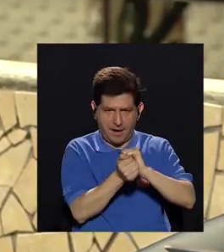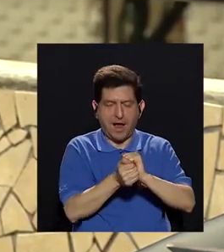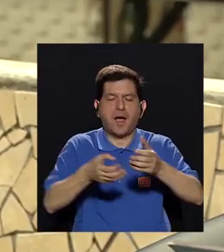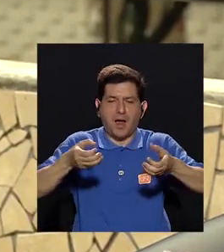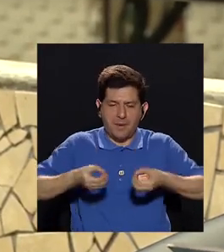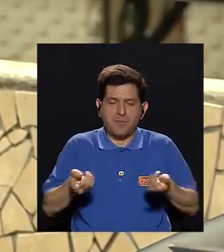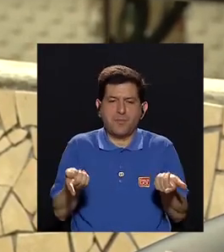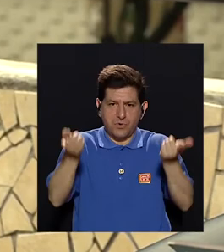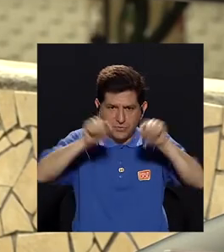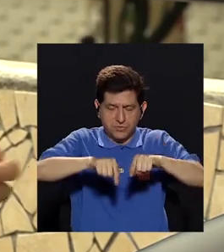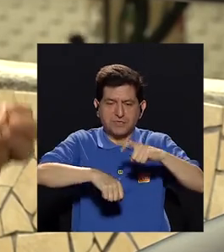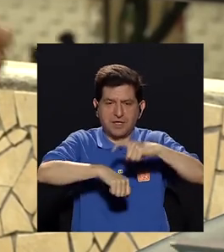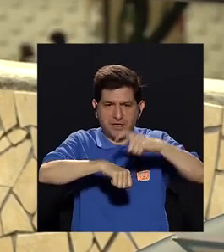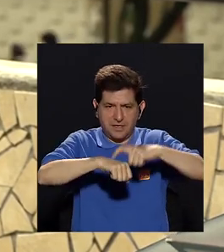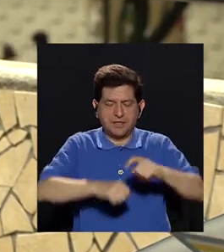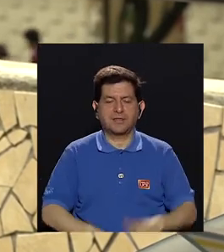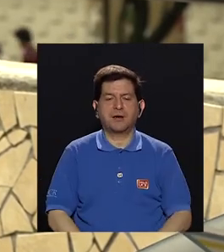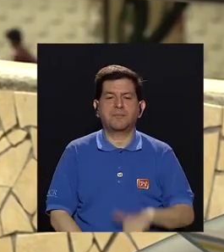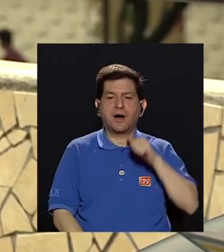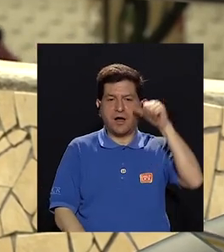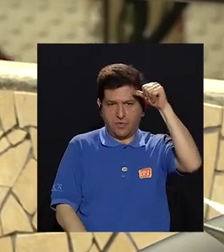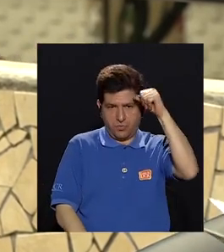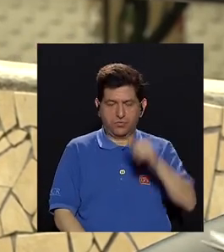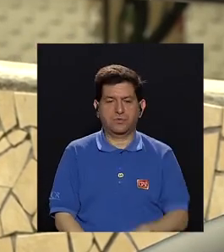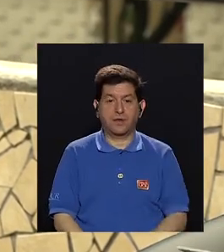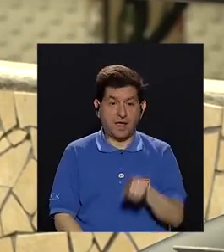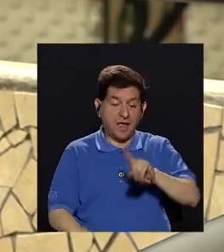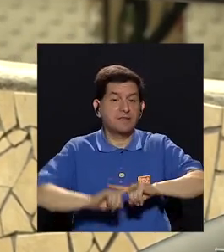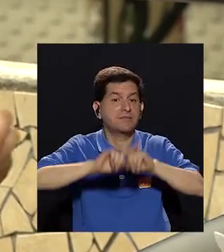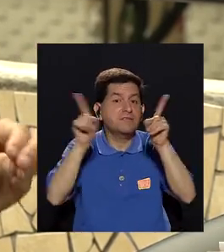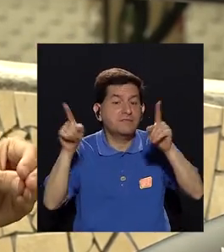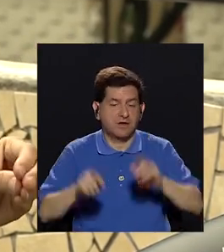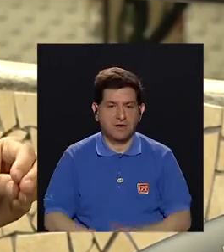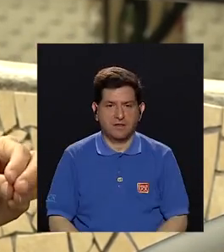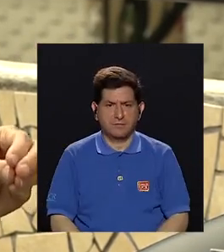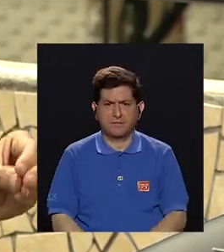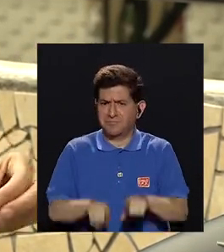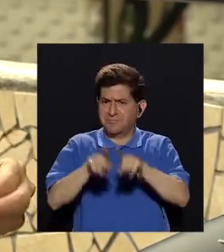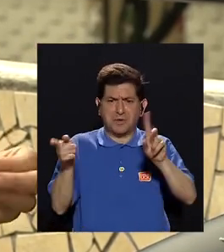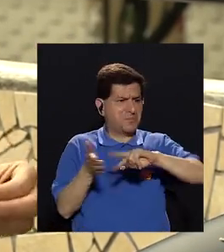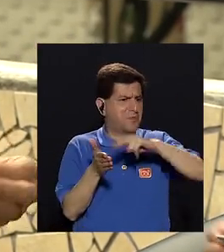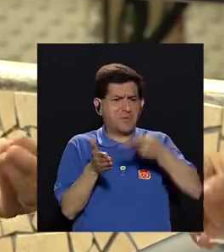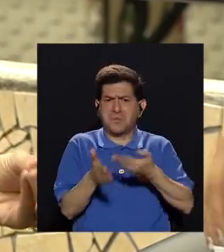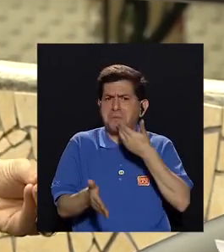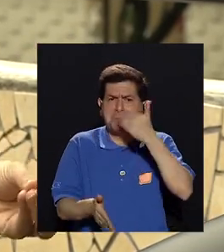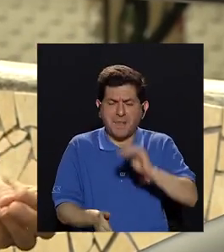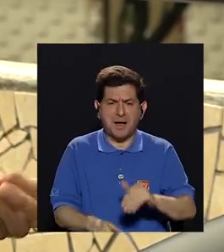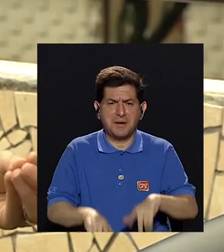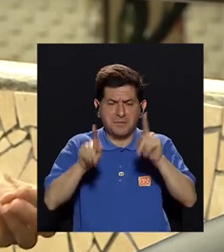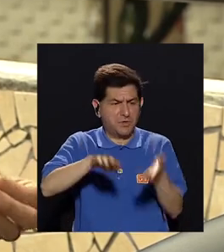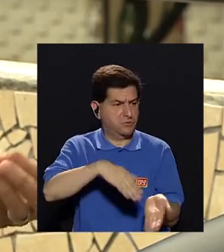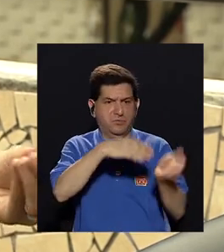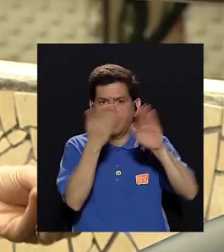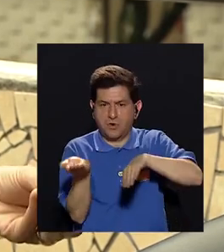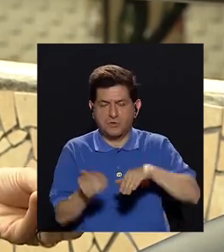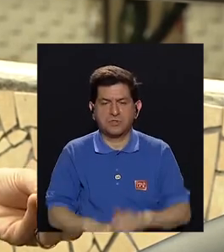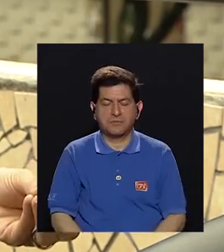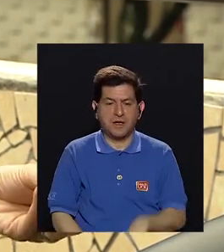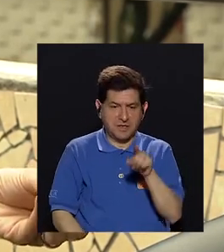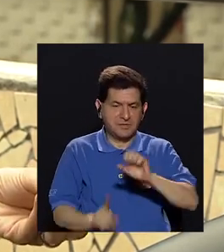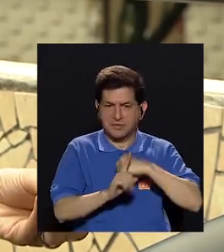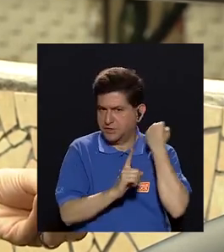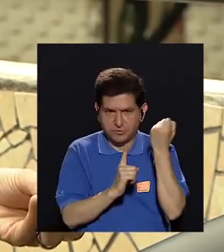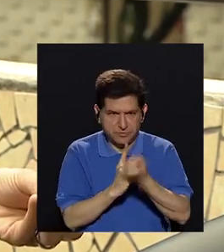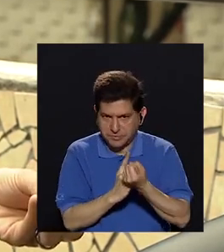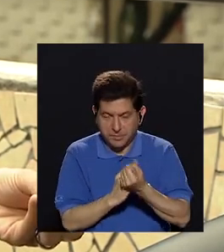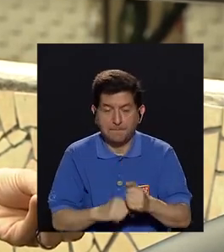el ovario en etapas ya de la vida adulta. Entonces, eso es diferente y esos tampoco es que son malignos, nadie va a morir de